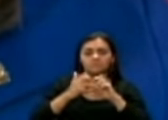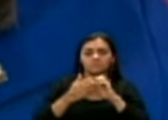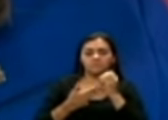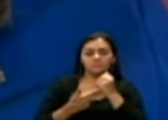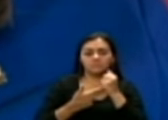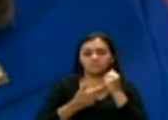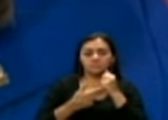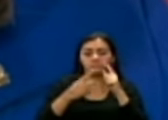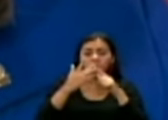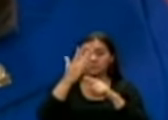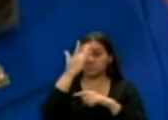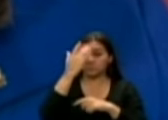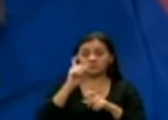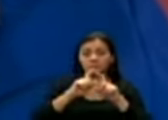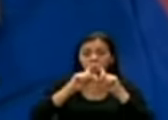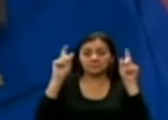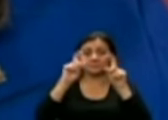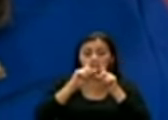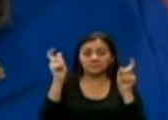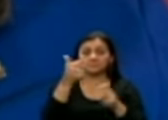la empresa privada ha